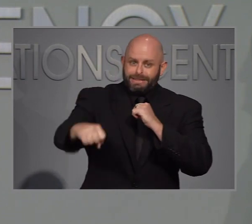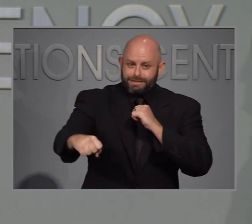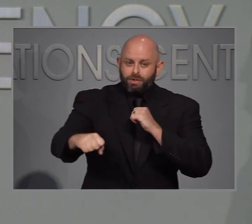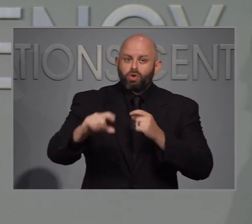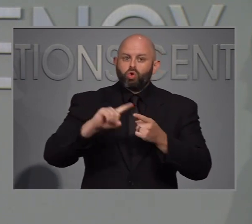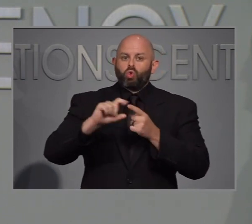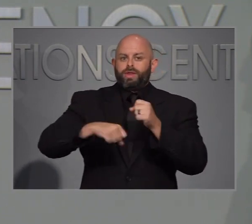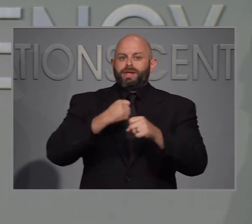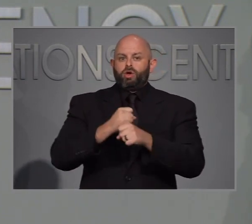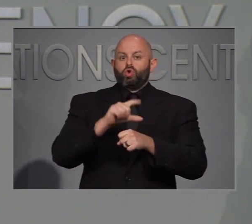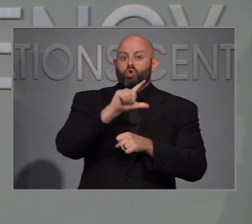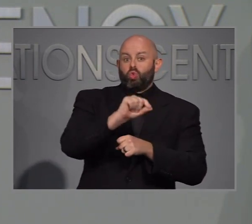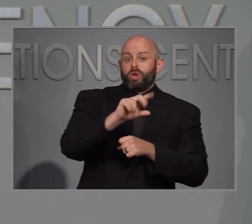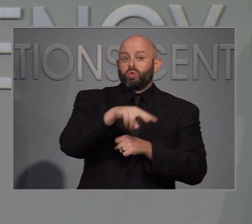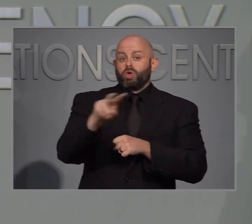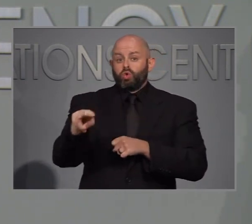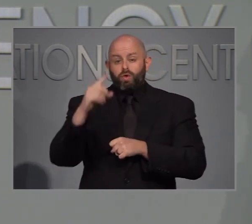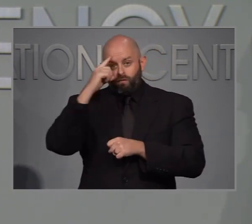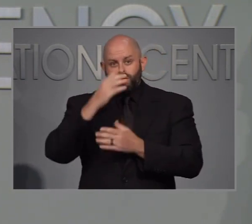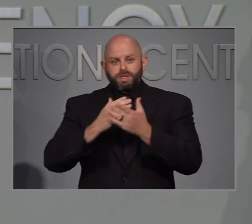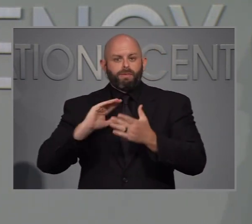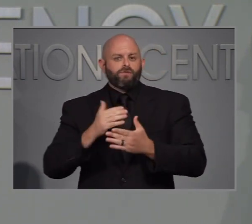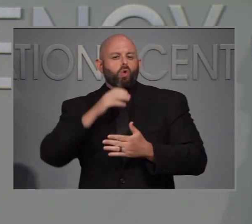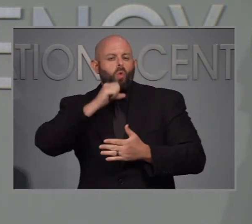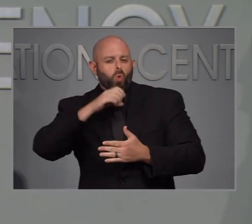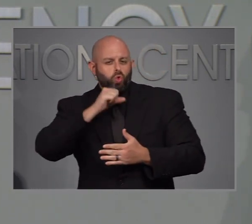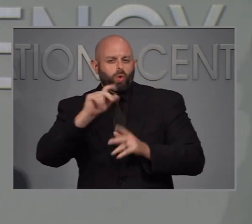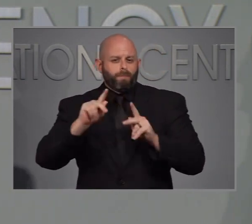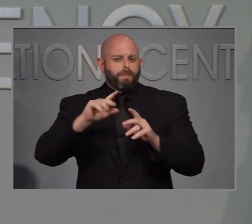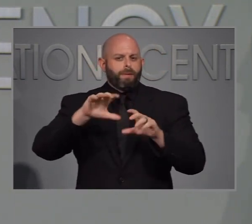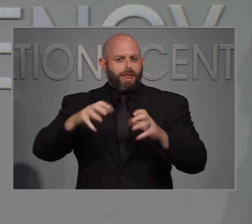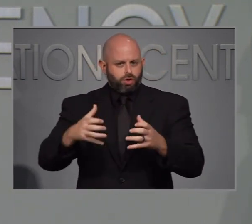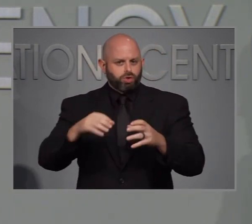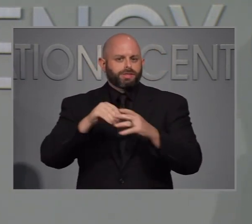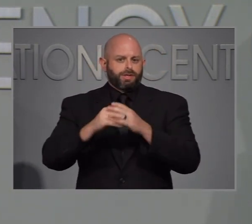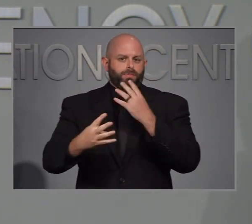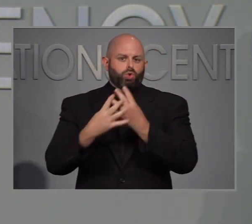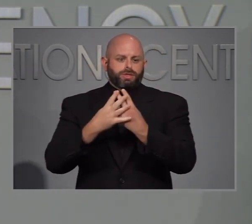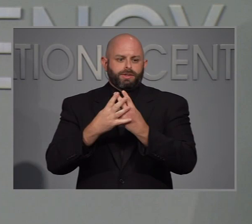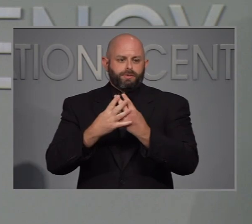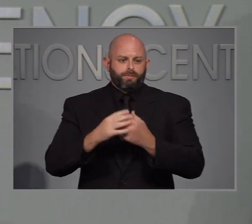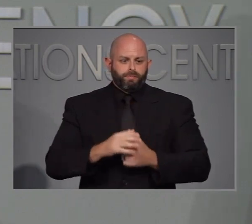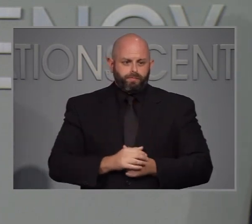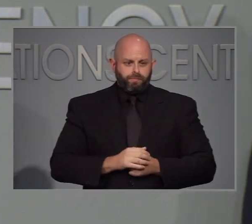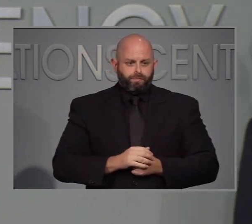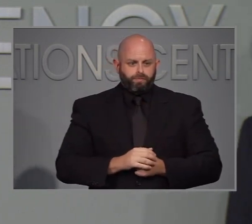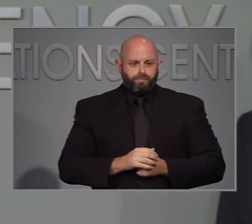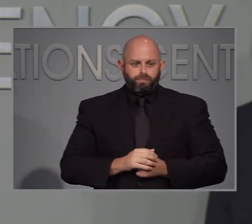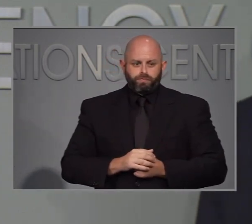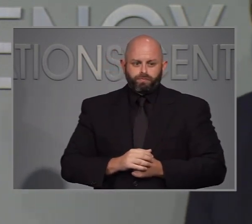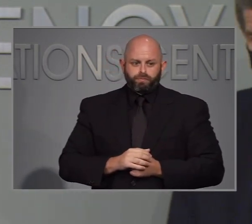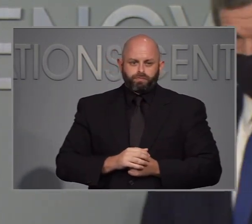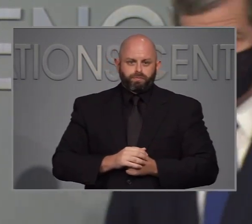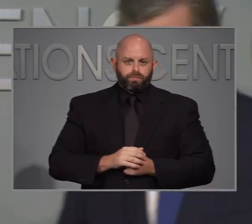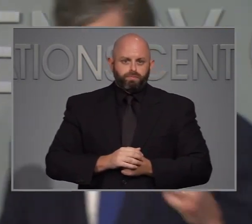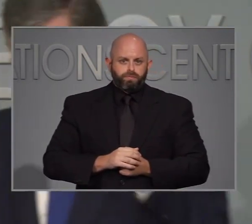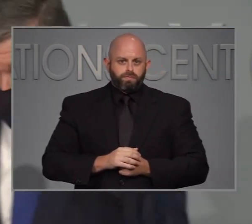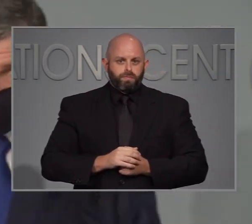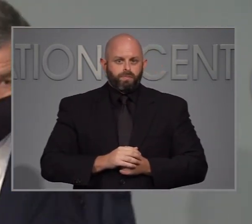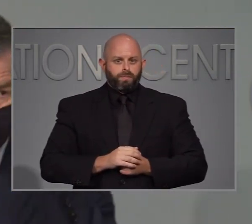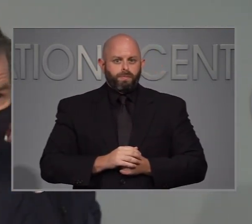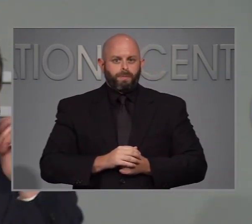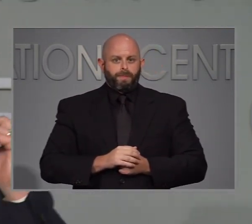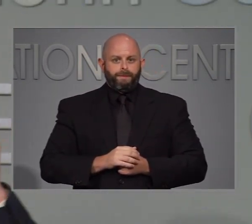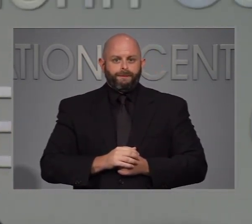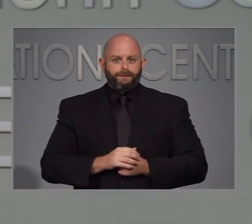extendimos la fecha de liberación hasta el año 2022 para la población más grande. Gracias. La más